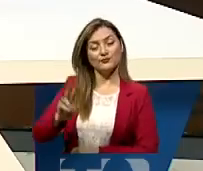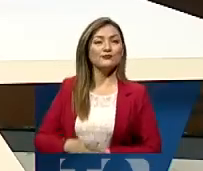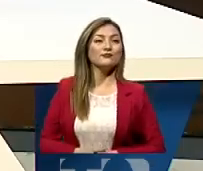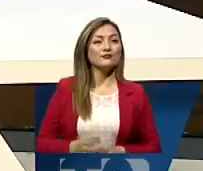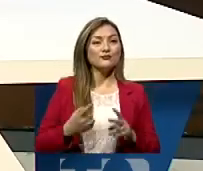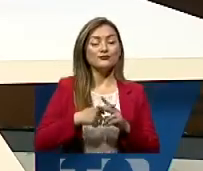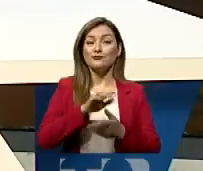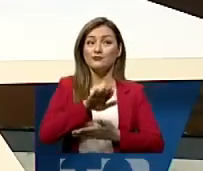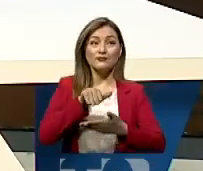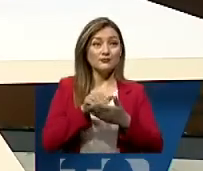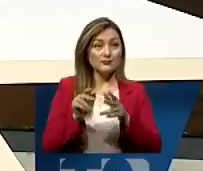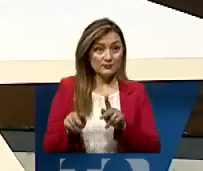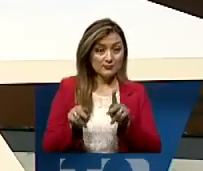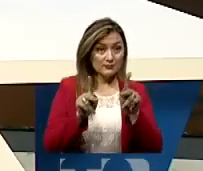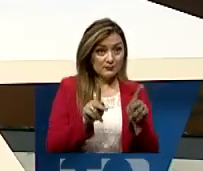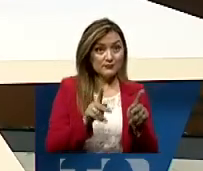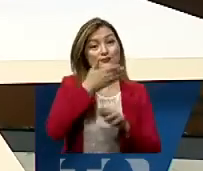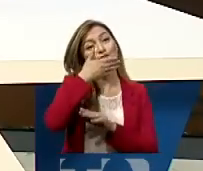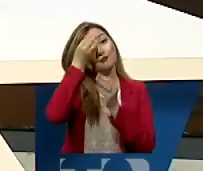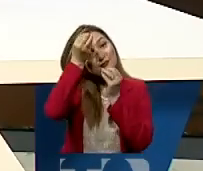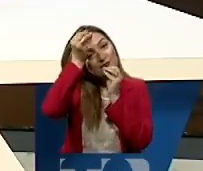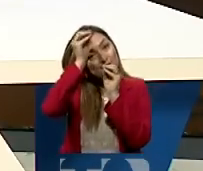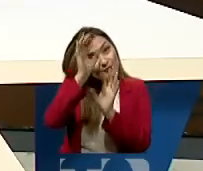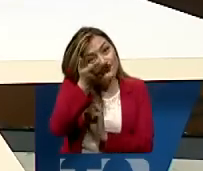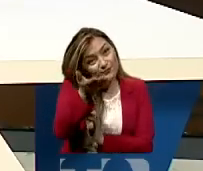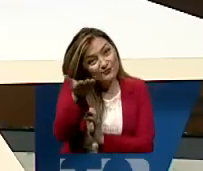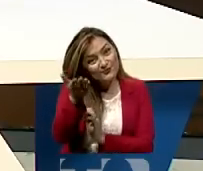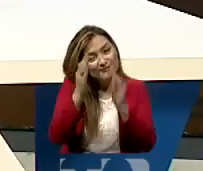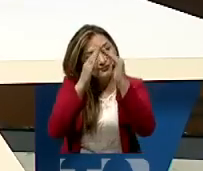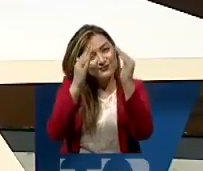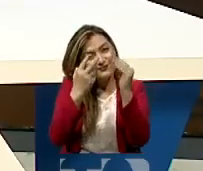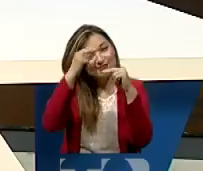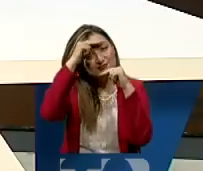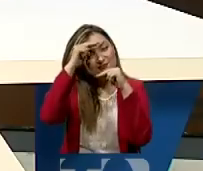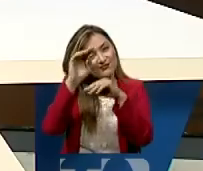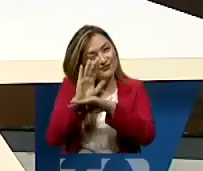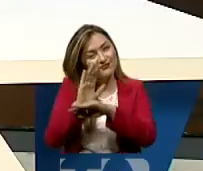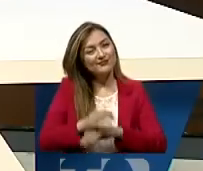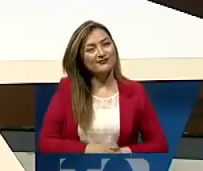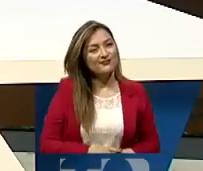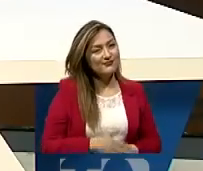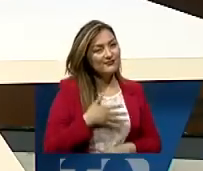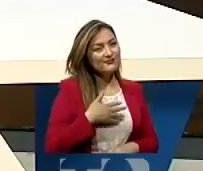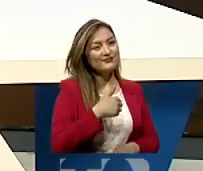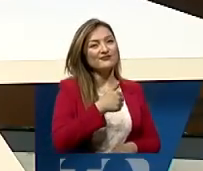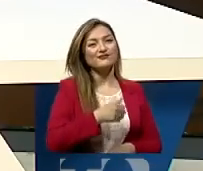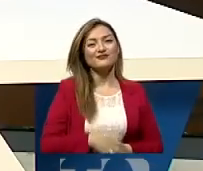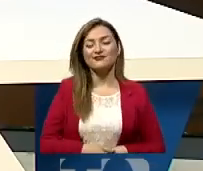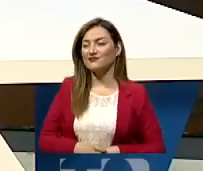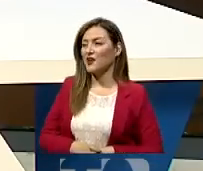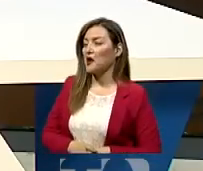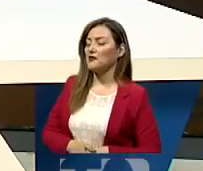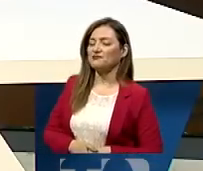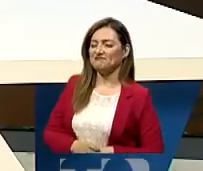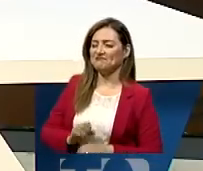con pie derecho y listos para llevar la mejor información a sus hogares. ¿Qué tal, Isa? Como todas las mañanas, Steffi, así